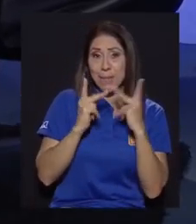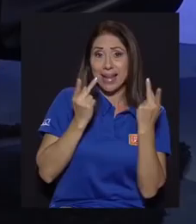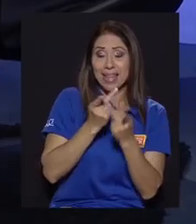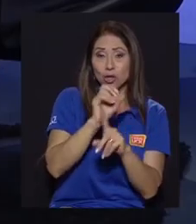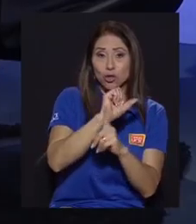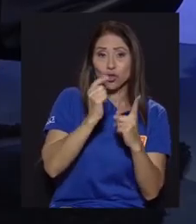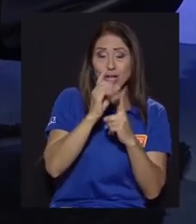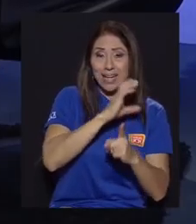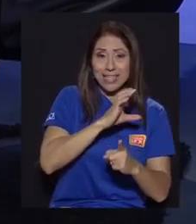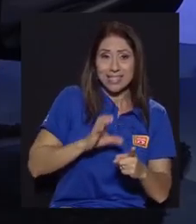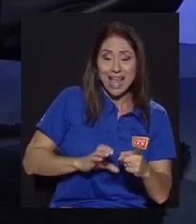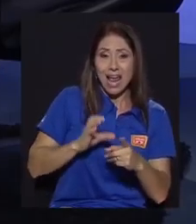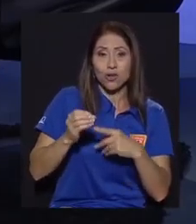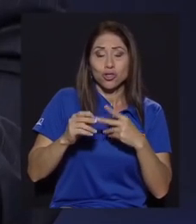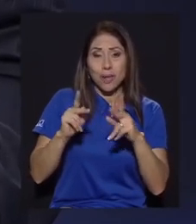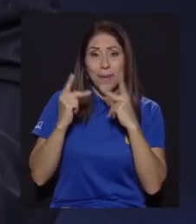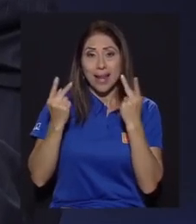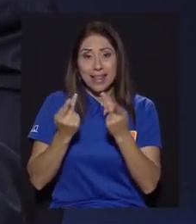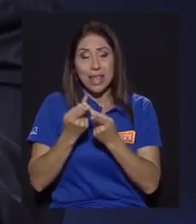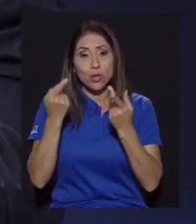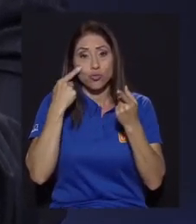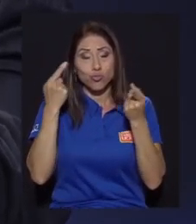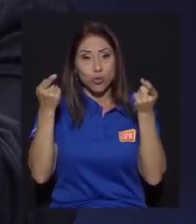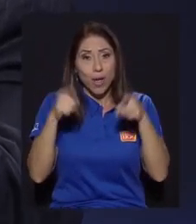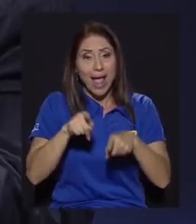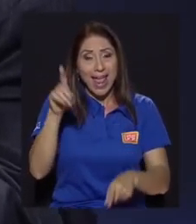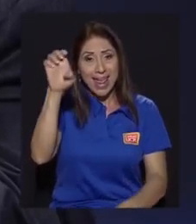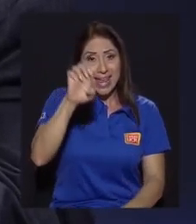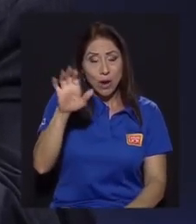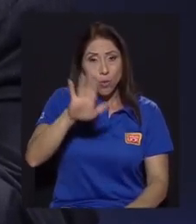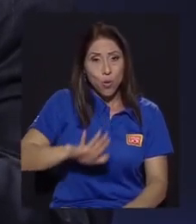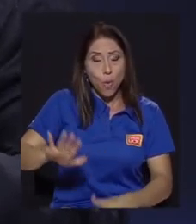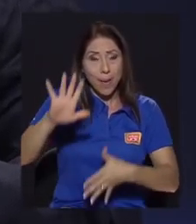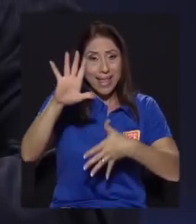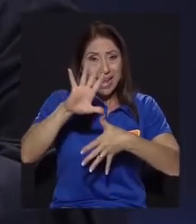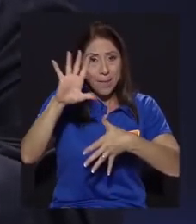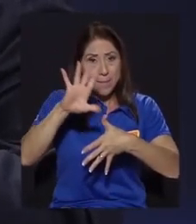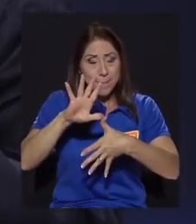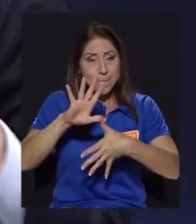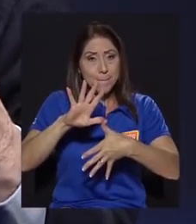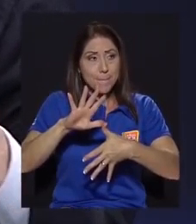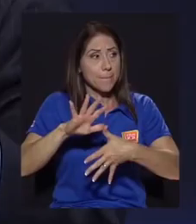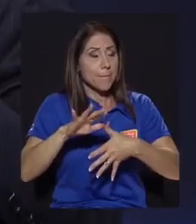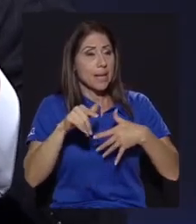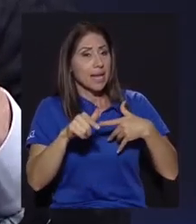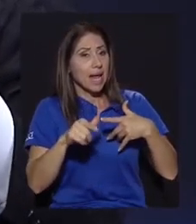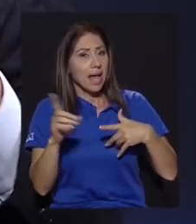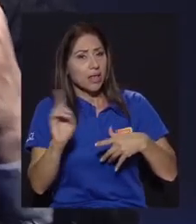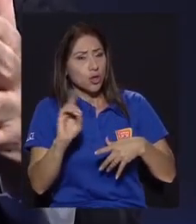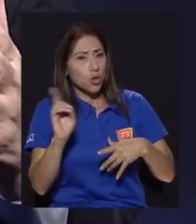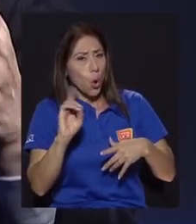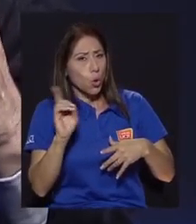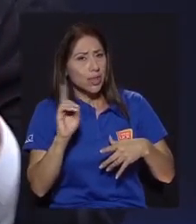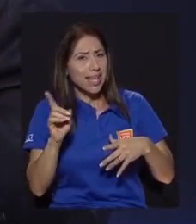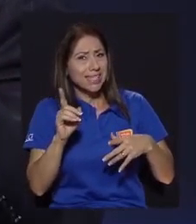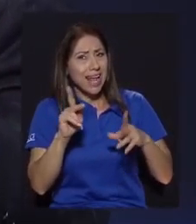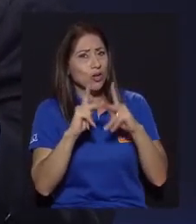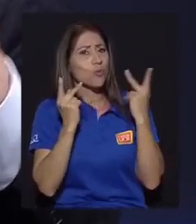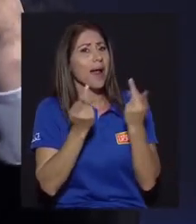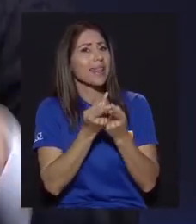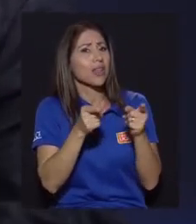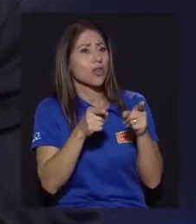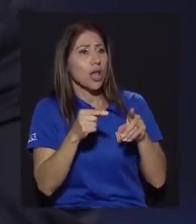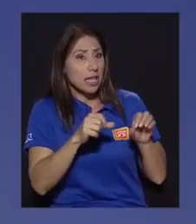partidos se podrá replantearse un arma en europa y en américa es muy grande sé dónde están los partidos hermanos